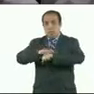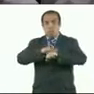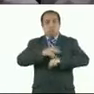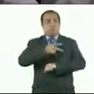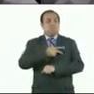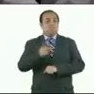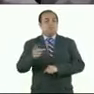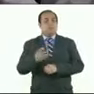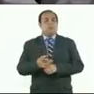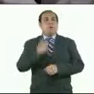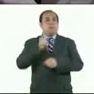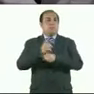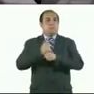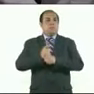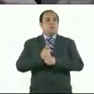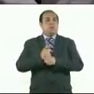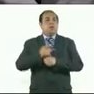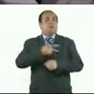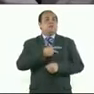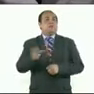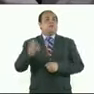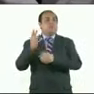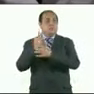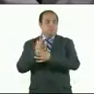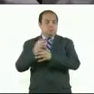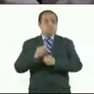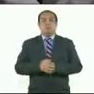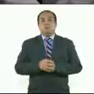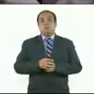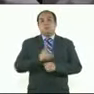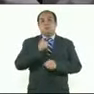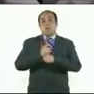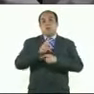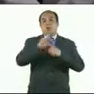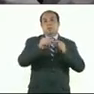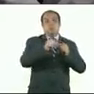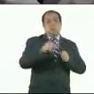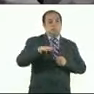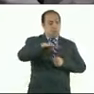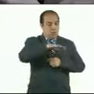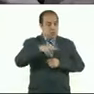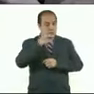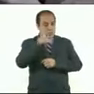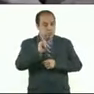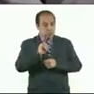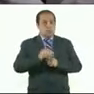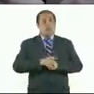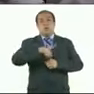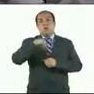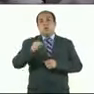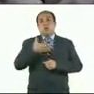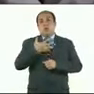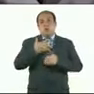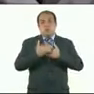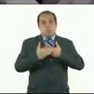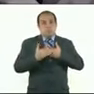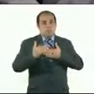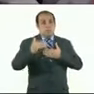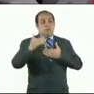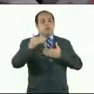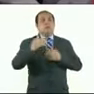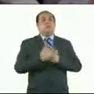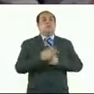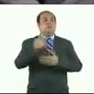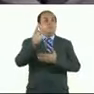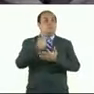bien dicen, primero los pobres. Entonces, primero vamos a esas zonas y posteriormente, conforme vaya pasando el ciclo habitual de